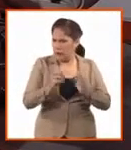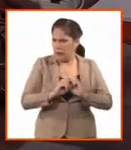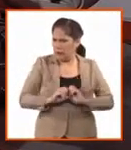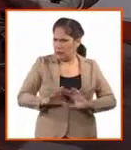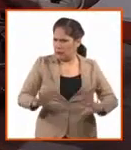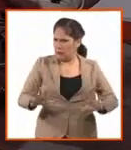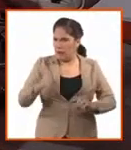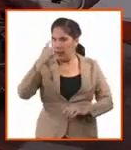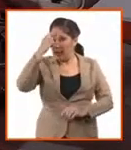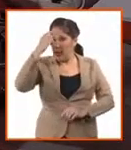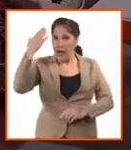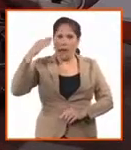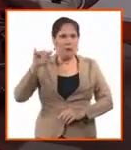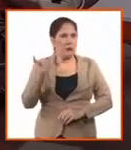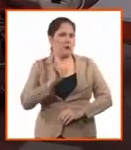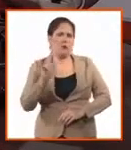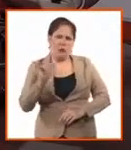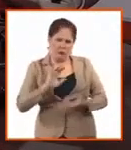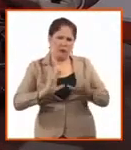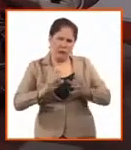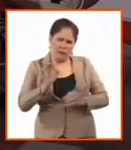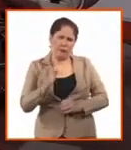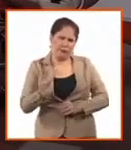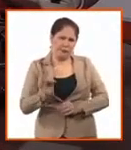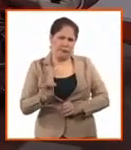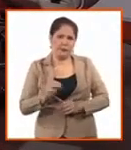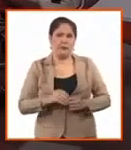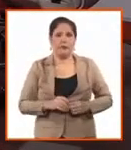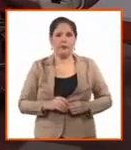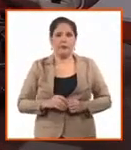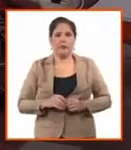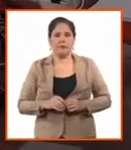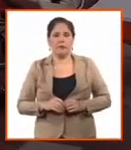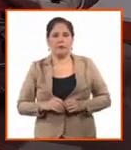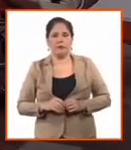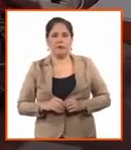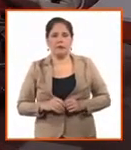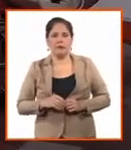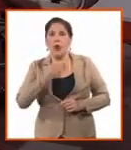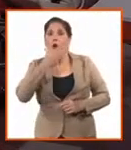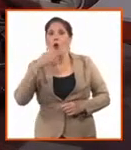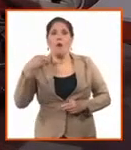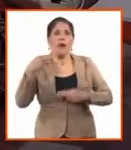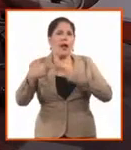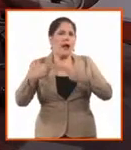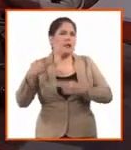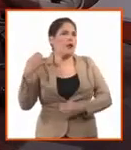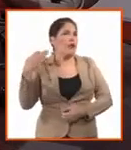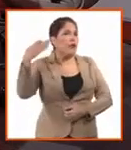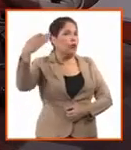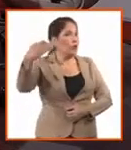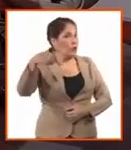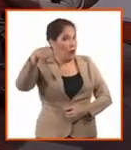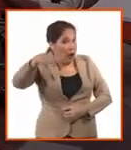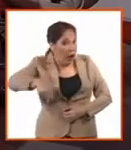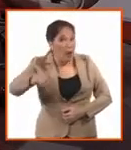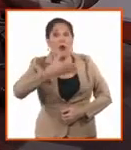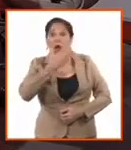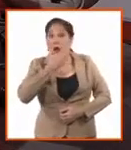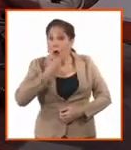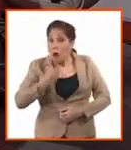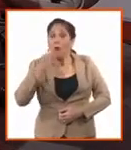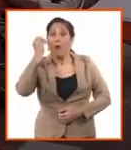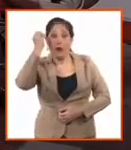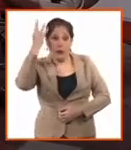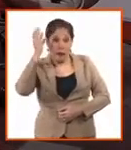ya no es, como tú decías, ni siquiera es qué irán a hacer. Es qué están haciendo. Sí. Él un poco